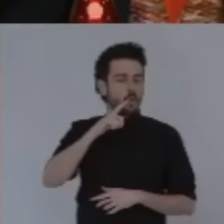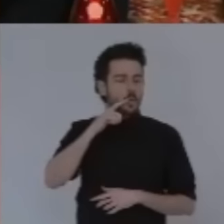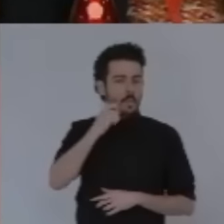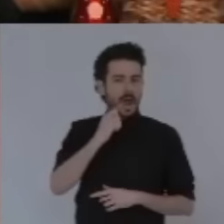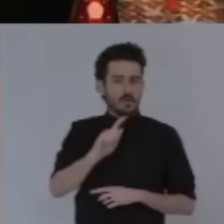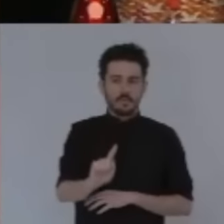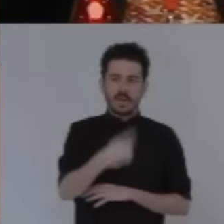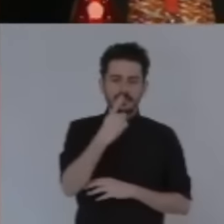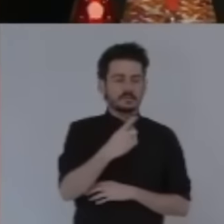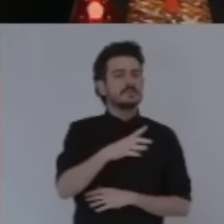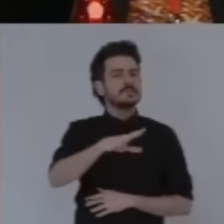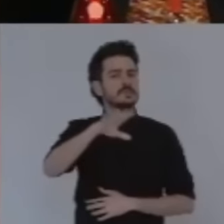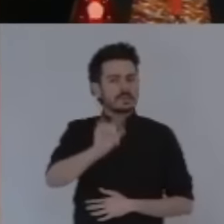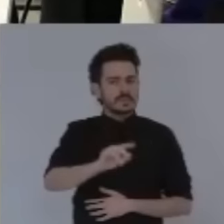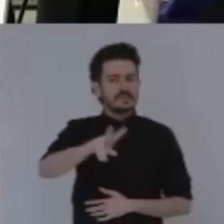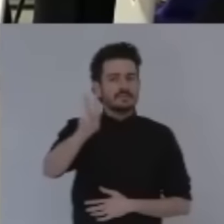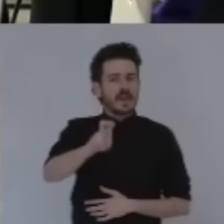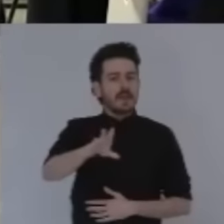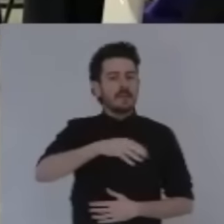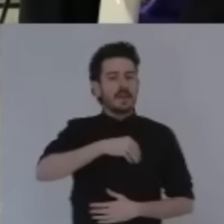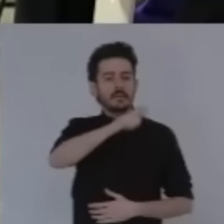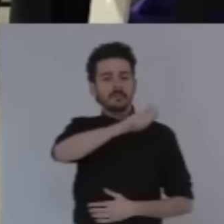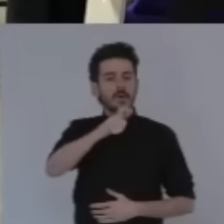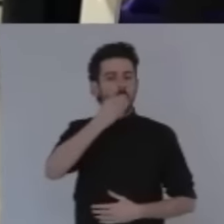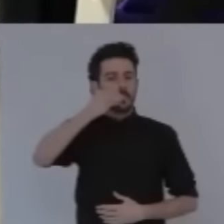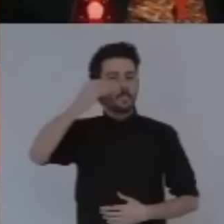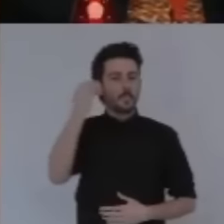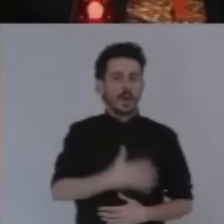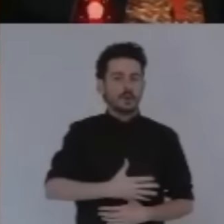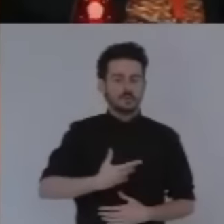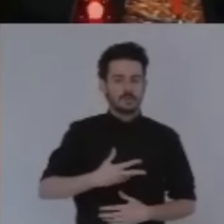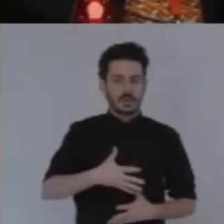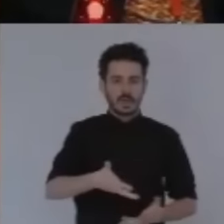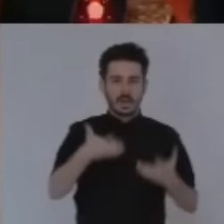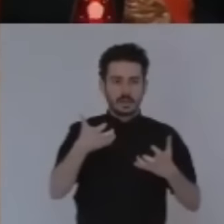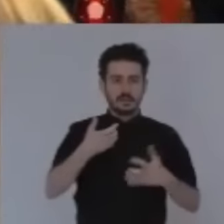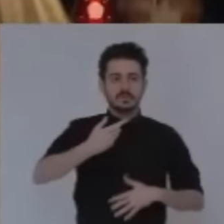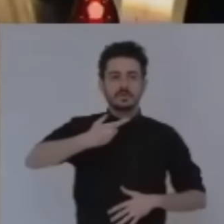la pena que ganen los buenos. Firmado los